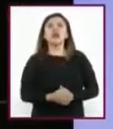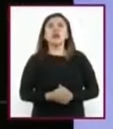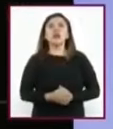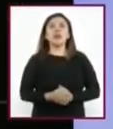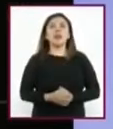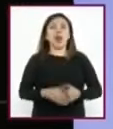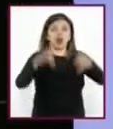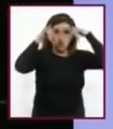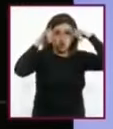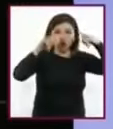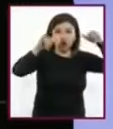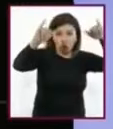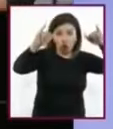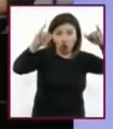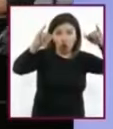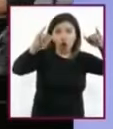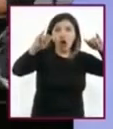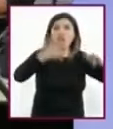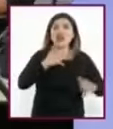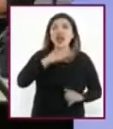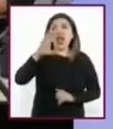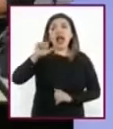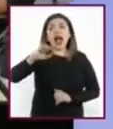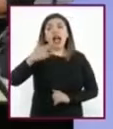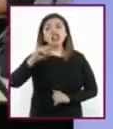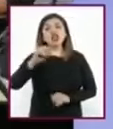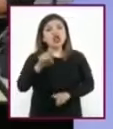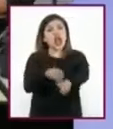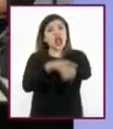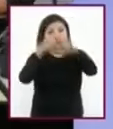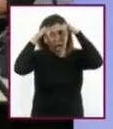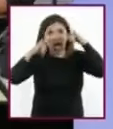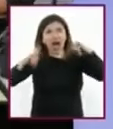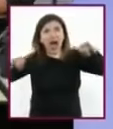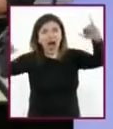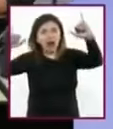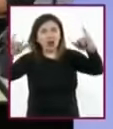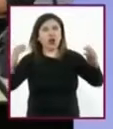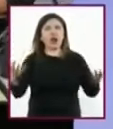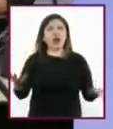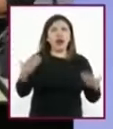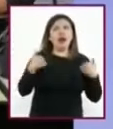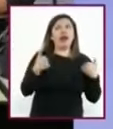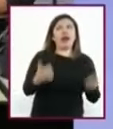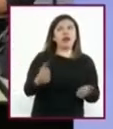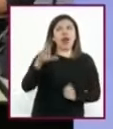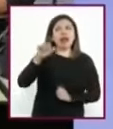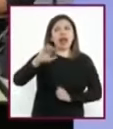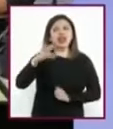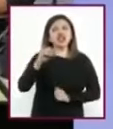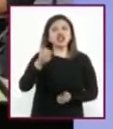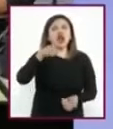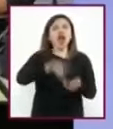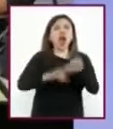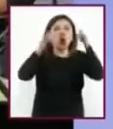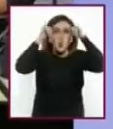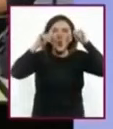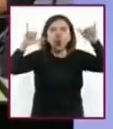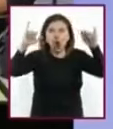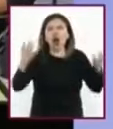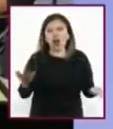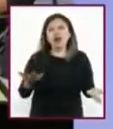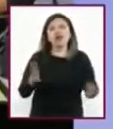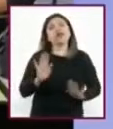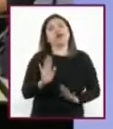el toro tenía cachos muy largos, ¿no? Es fácil entender que se trata de los cuernos.